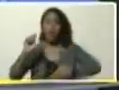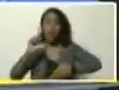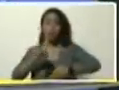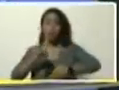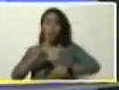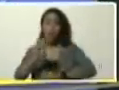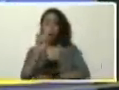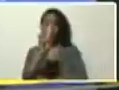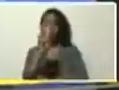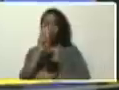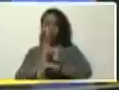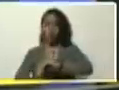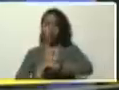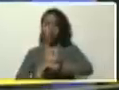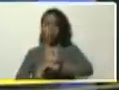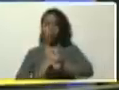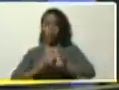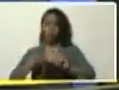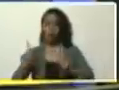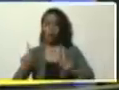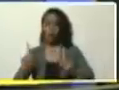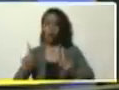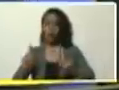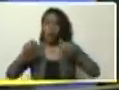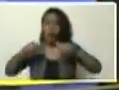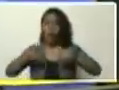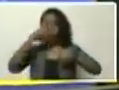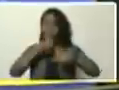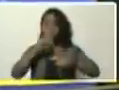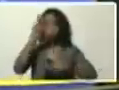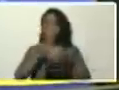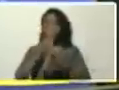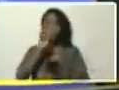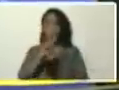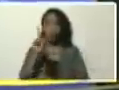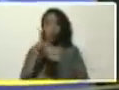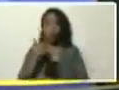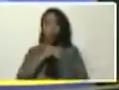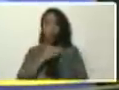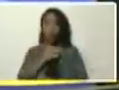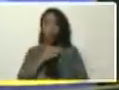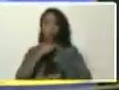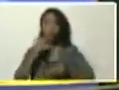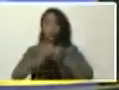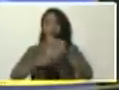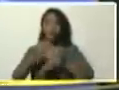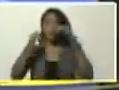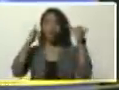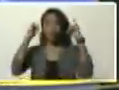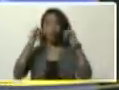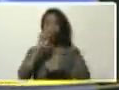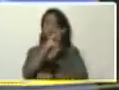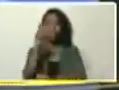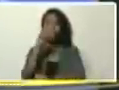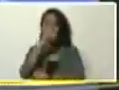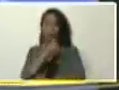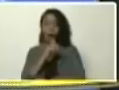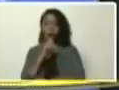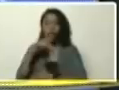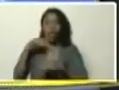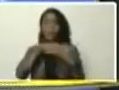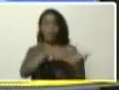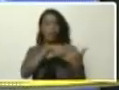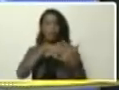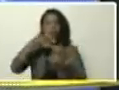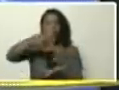dos tiempos. Este año 2021 nos tocó celebrar los 200 años de la Batalla de